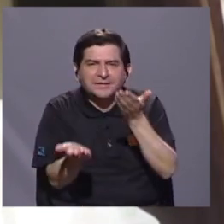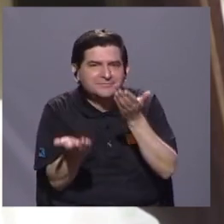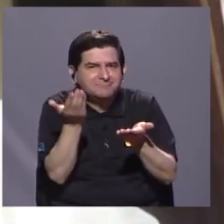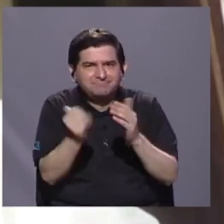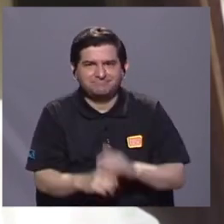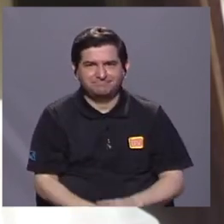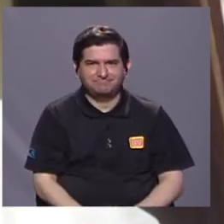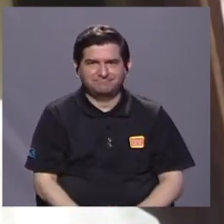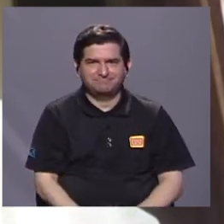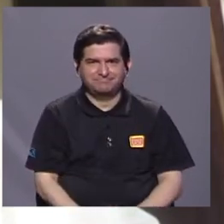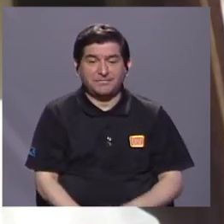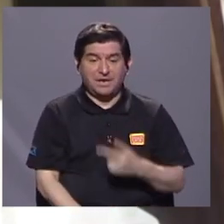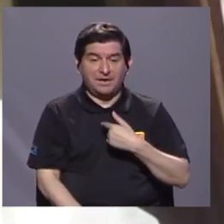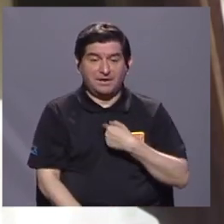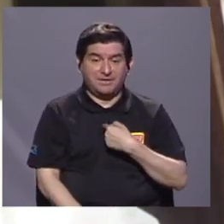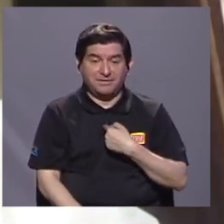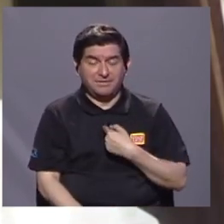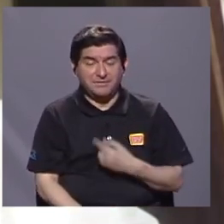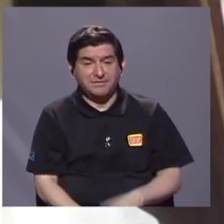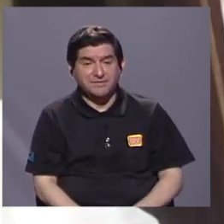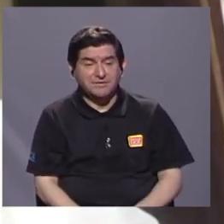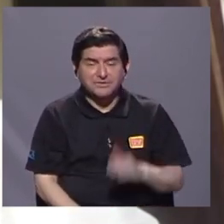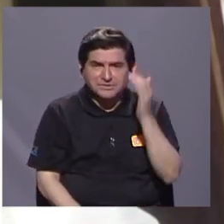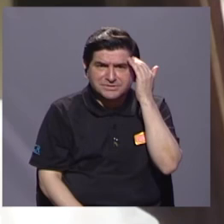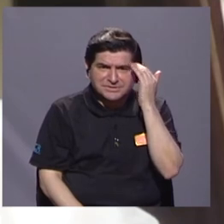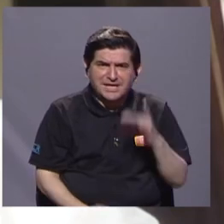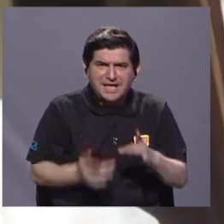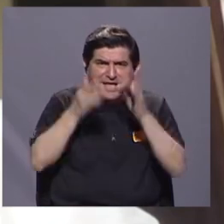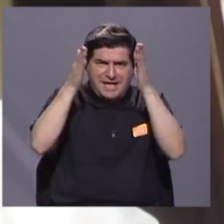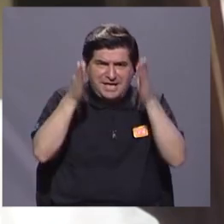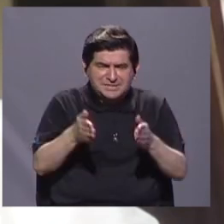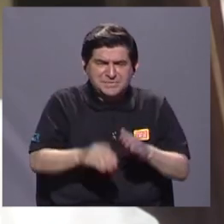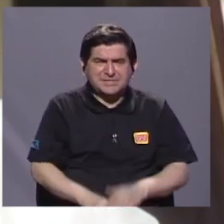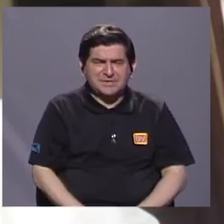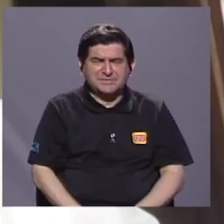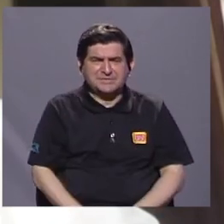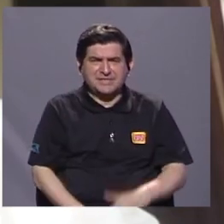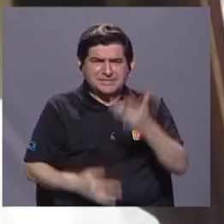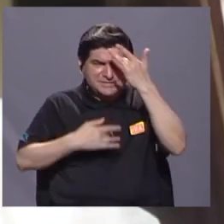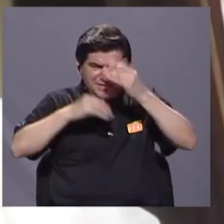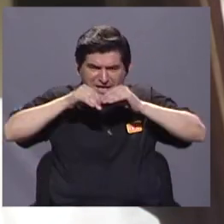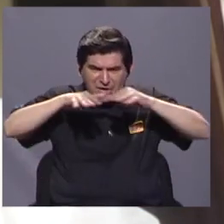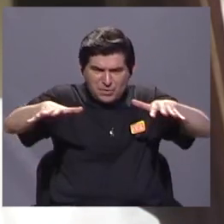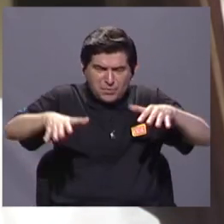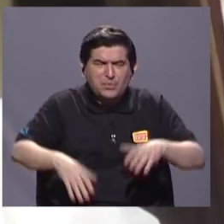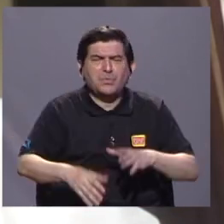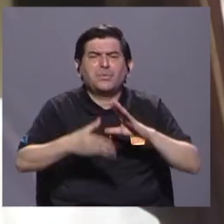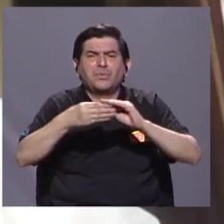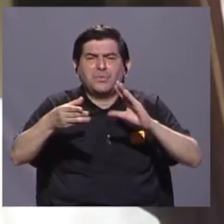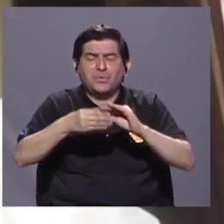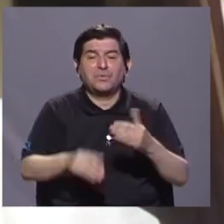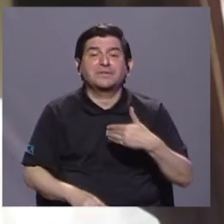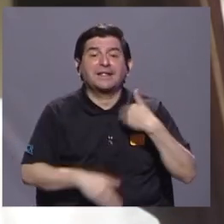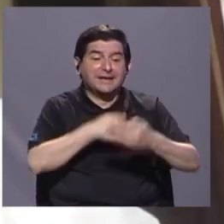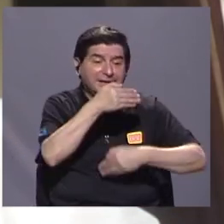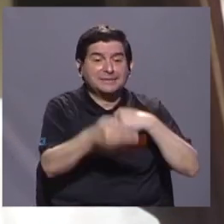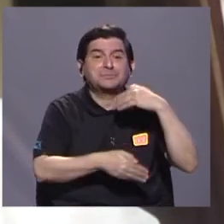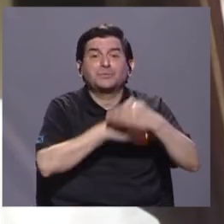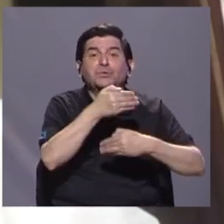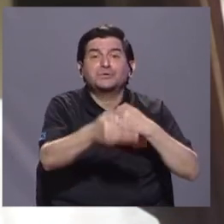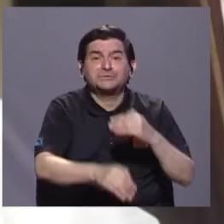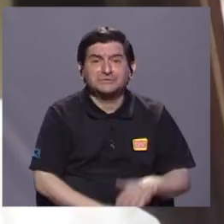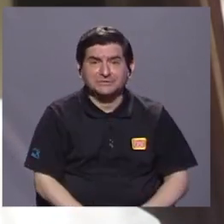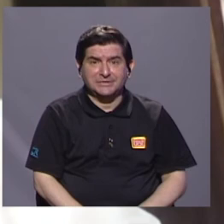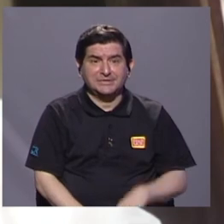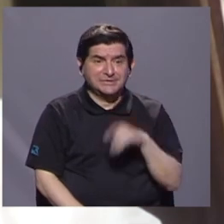Y aquí expertos en epidemiología lo han también comentado, que hubiese un proceso en donde